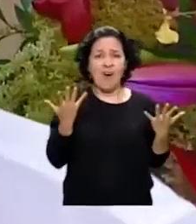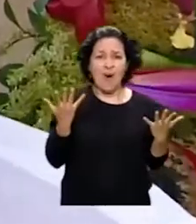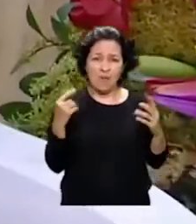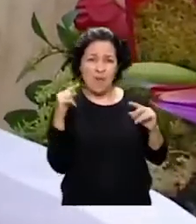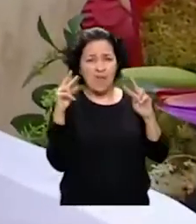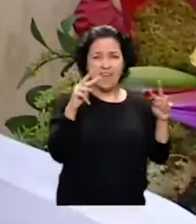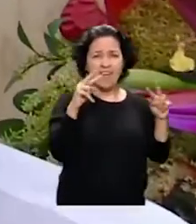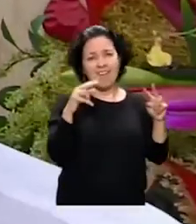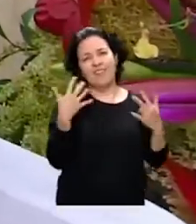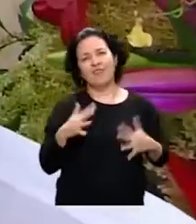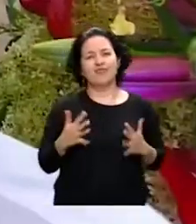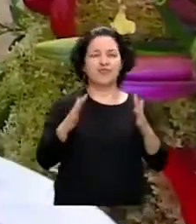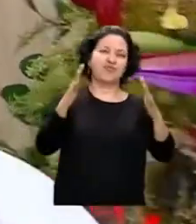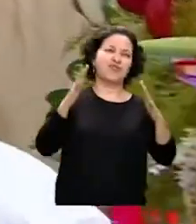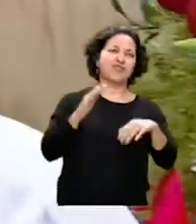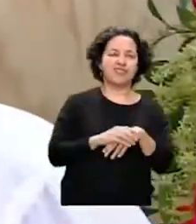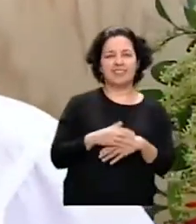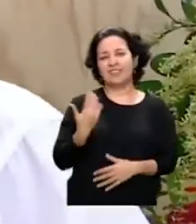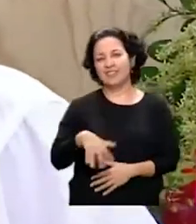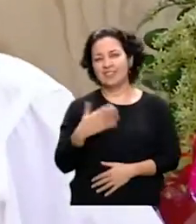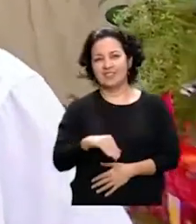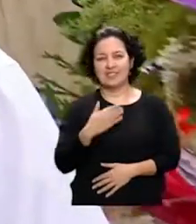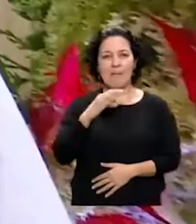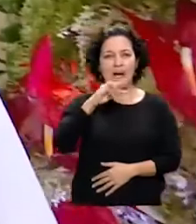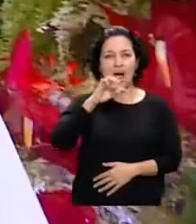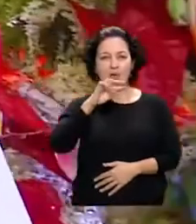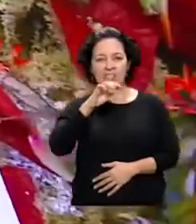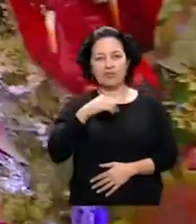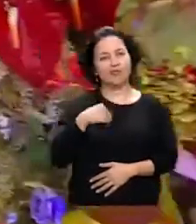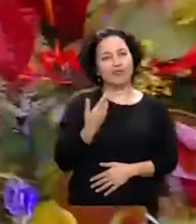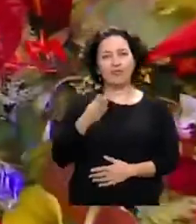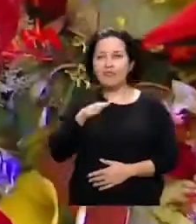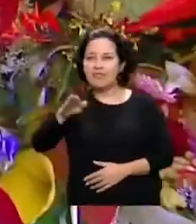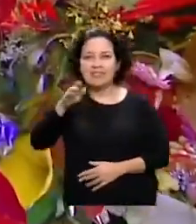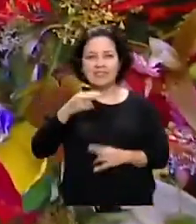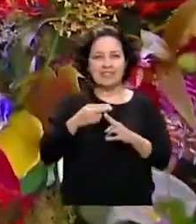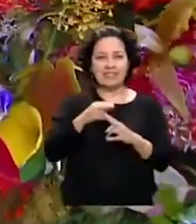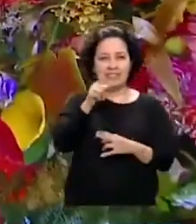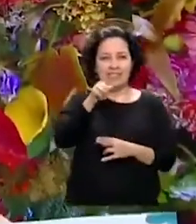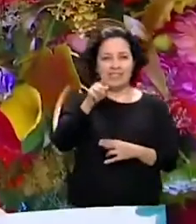Felicitaciones, Boris Mauricio Sánchez, Vereda San Ignacio.